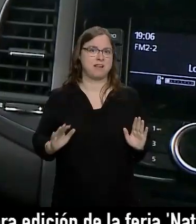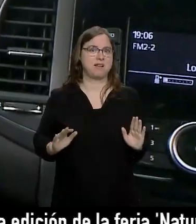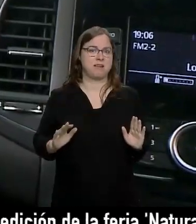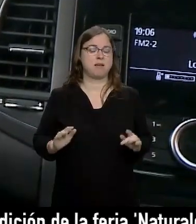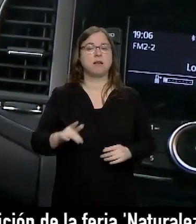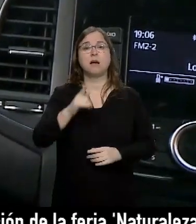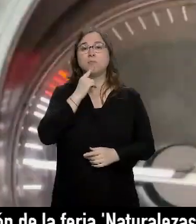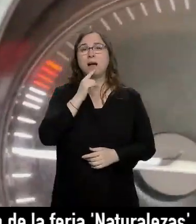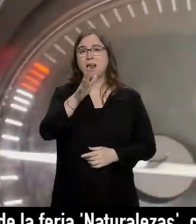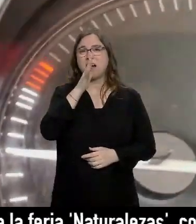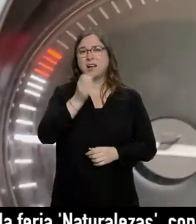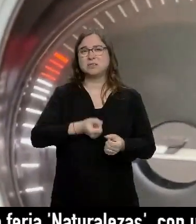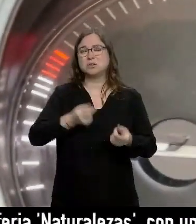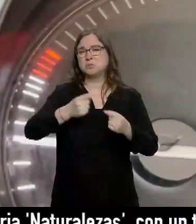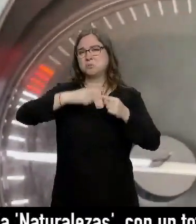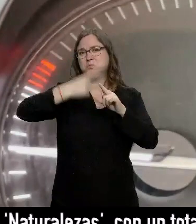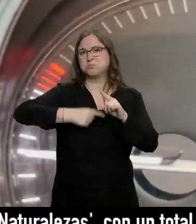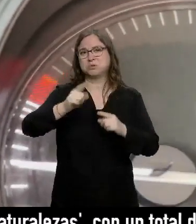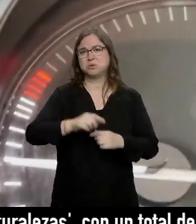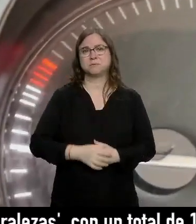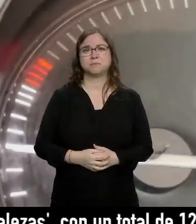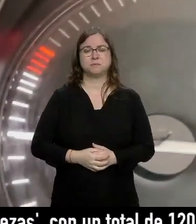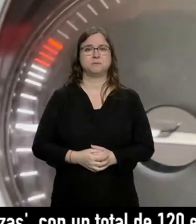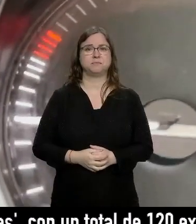consumos, aseguran que no sería una caída significativa.